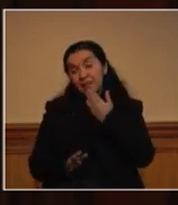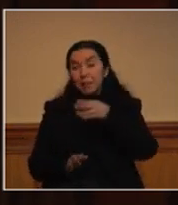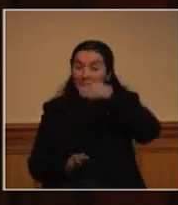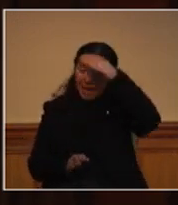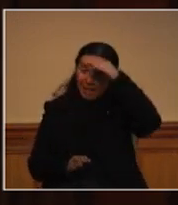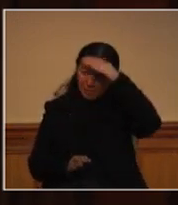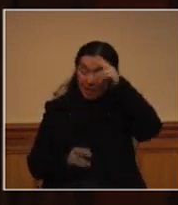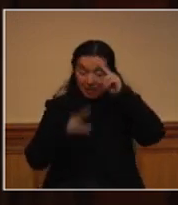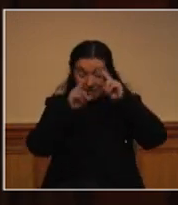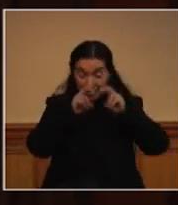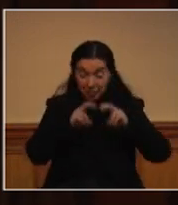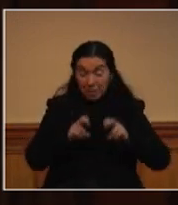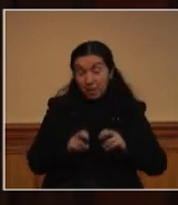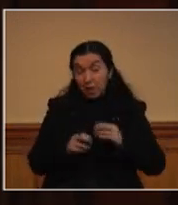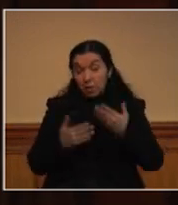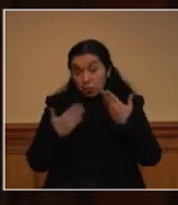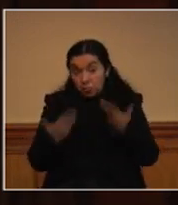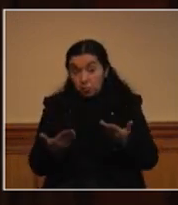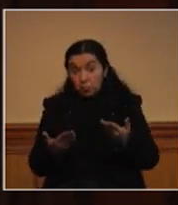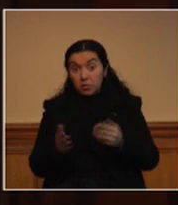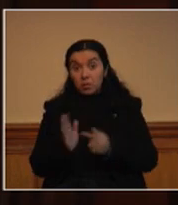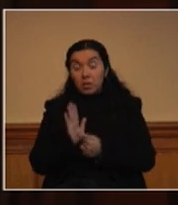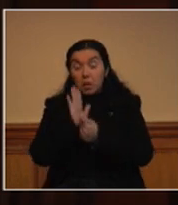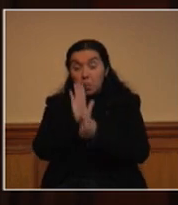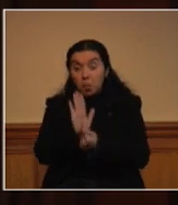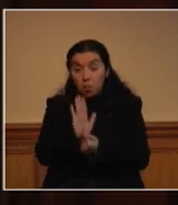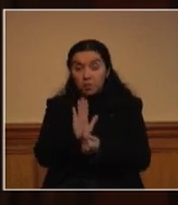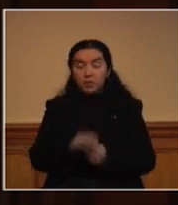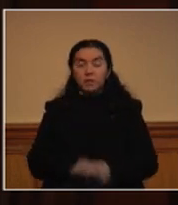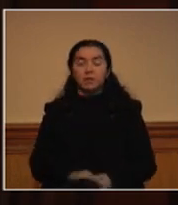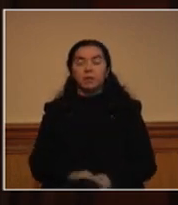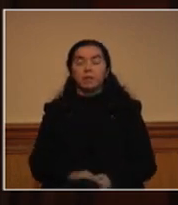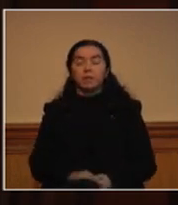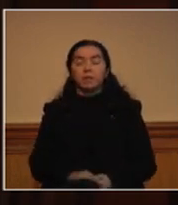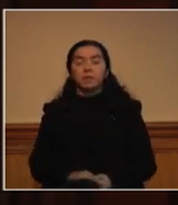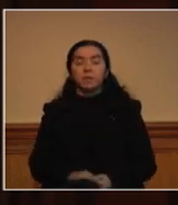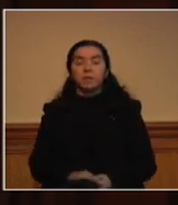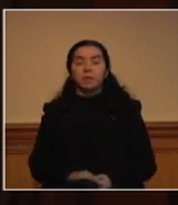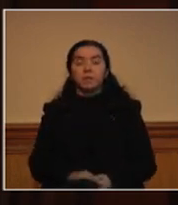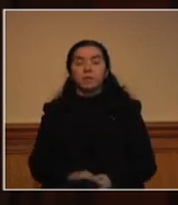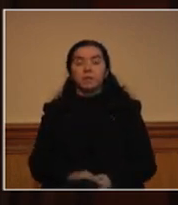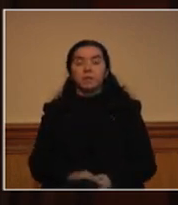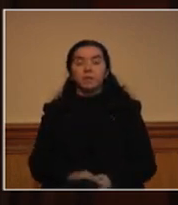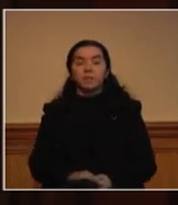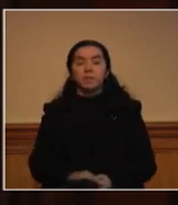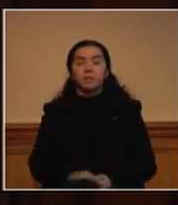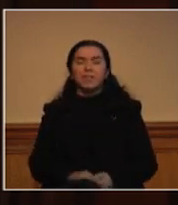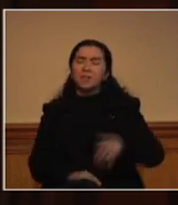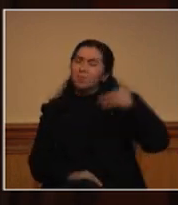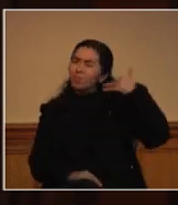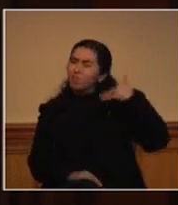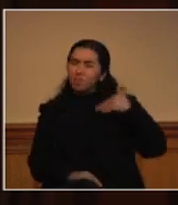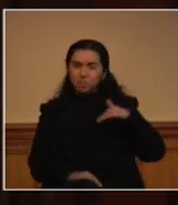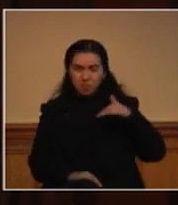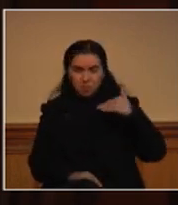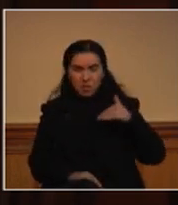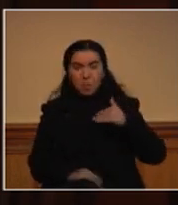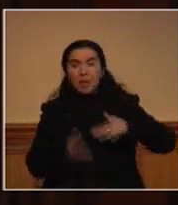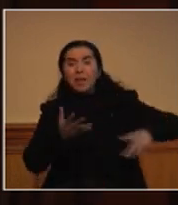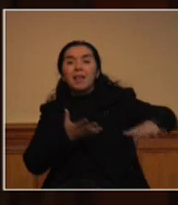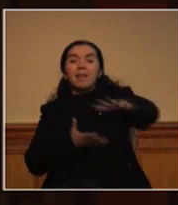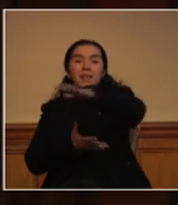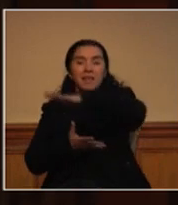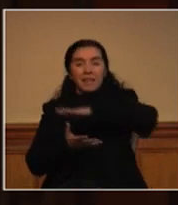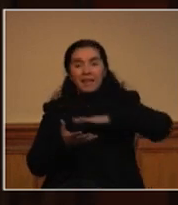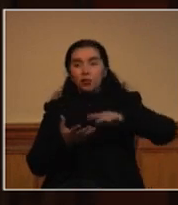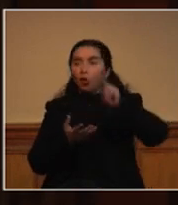de investigación, ¿no?, en el que todo esto lo han puesto de manifiesto, como es fundamental el entorno alfabetizado